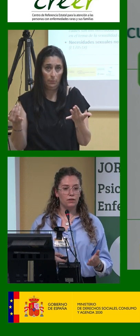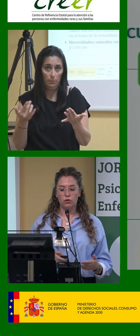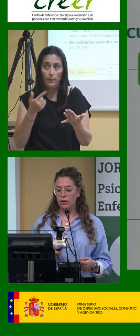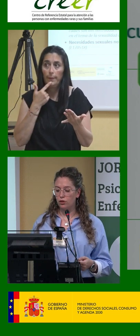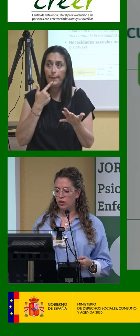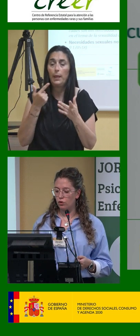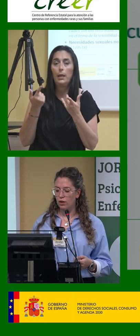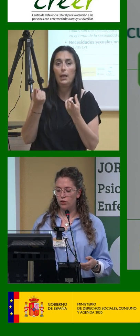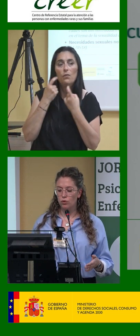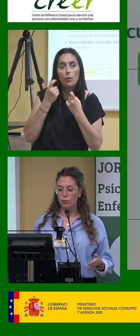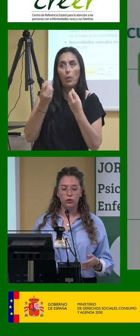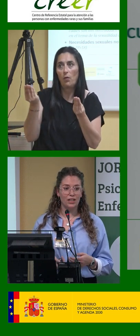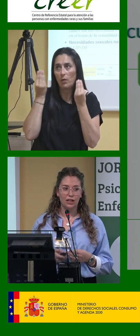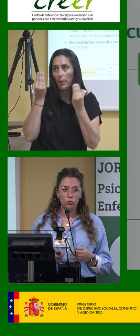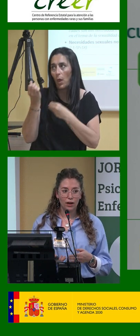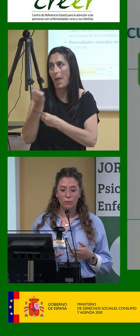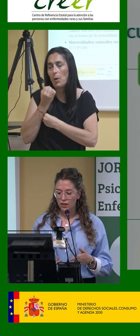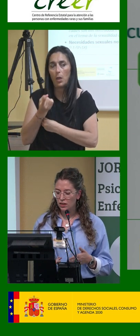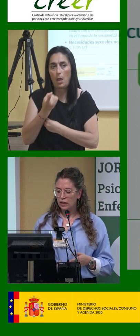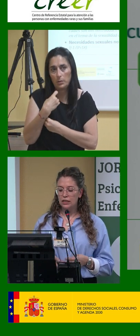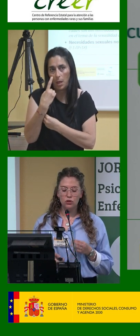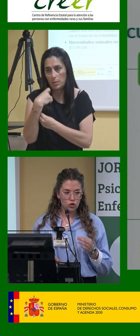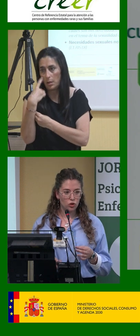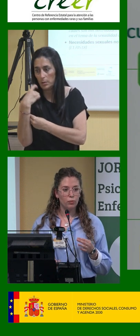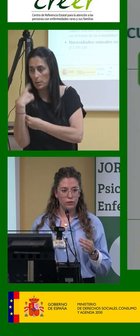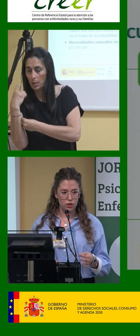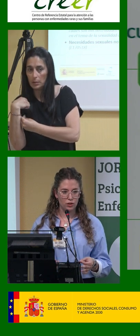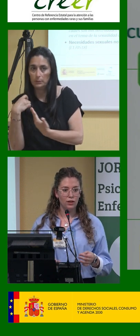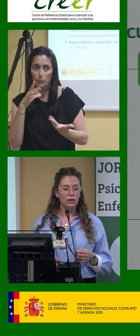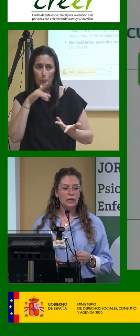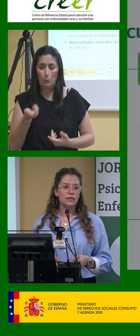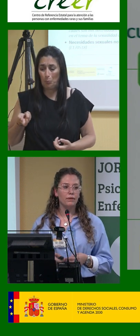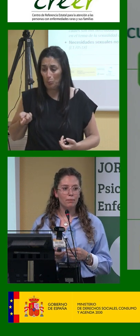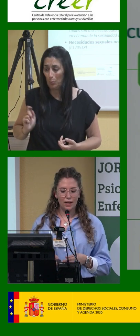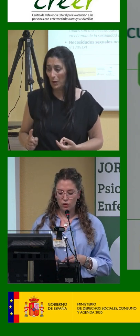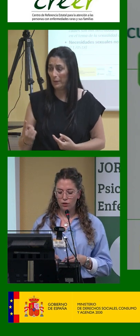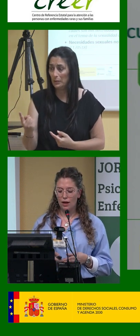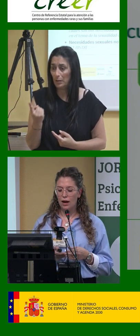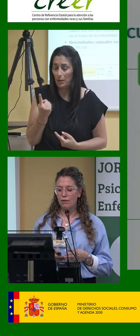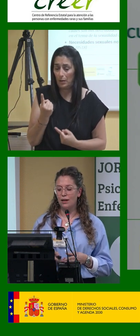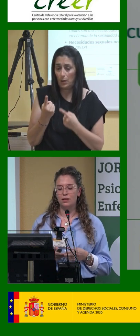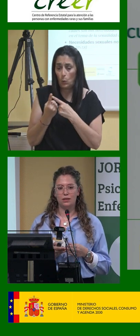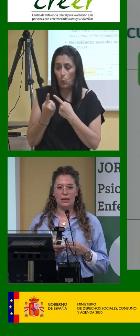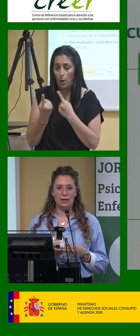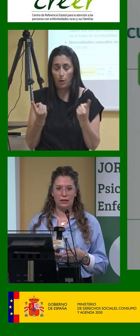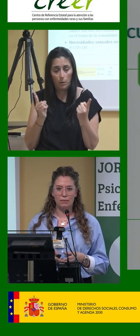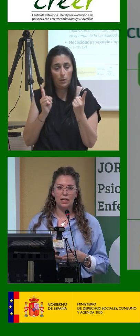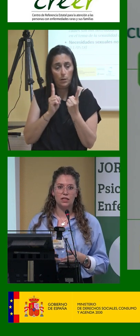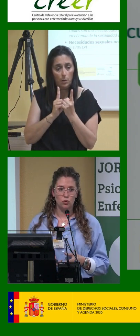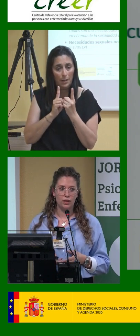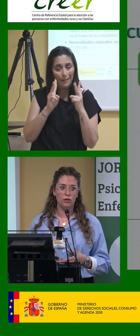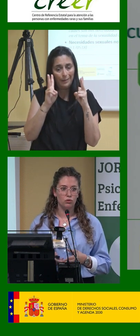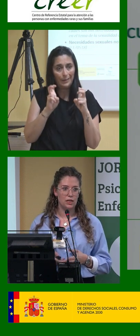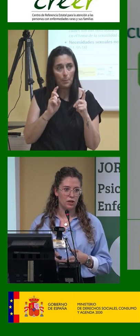que hay falta de información, de formación o apoyo, ya que nunca jamás ni un solo profesional se había parado a hablar del tema de